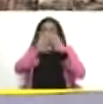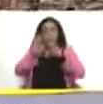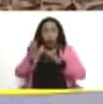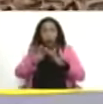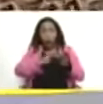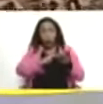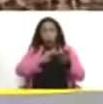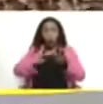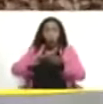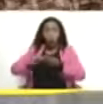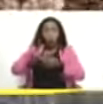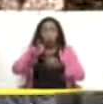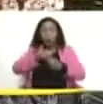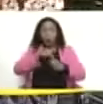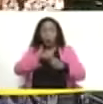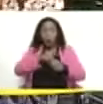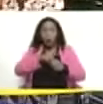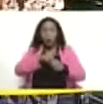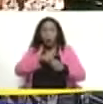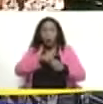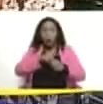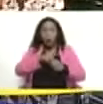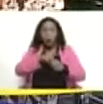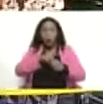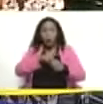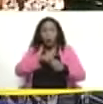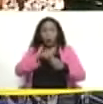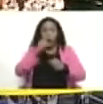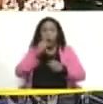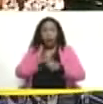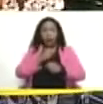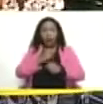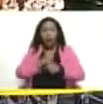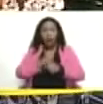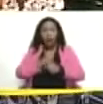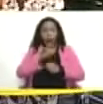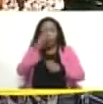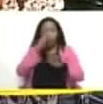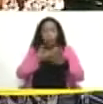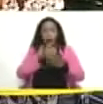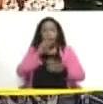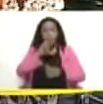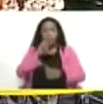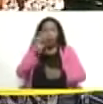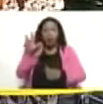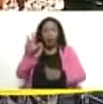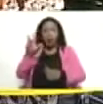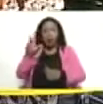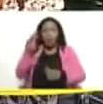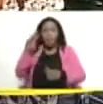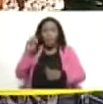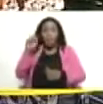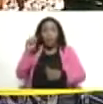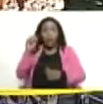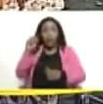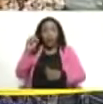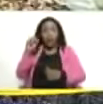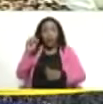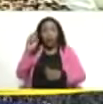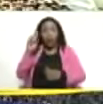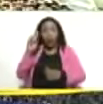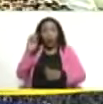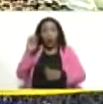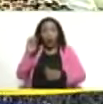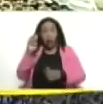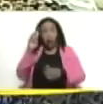de PDVSA. La Operación Callaurima 2023, Manaure 2023, Sarasa